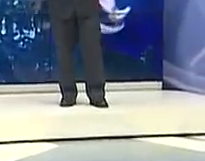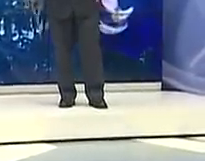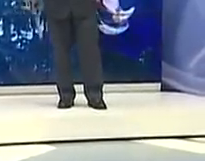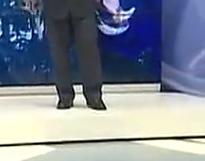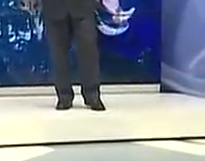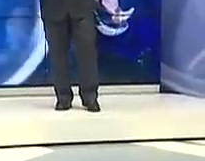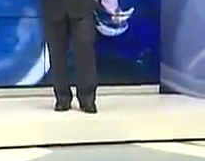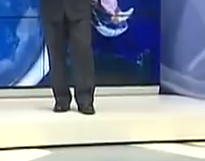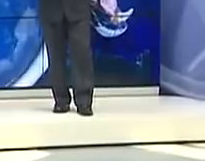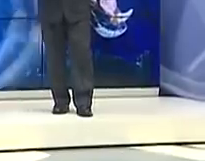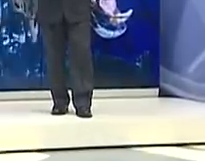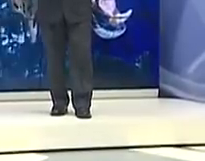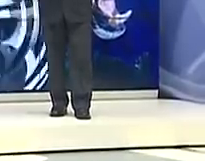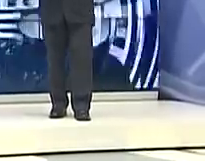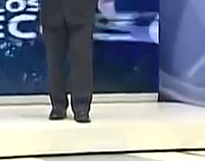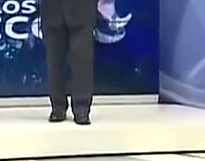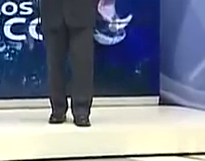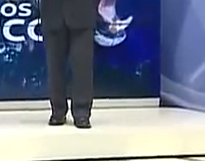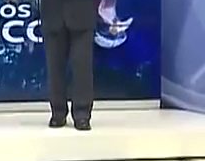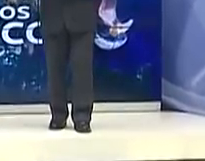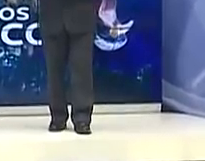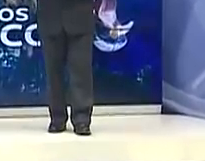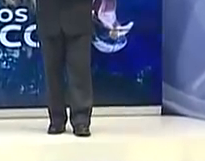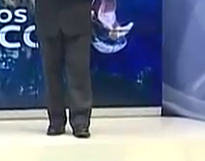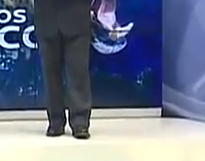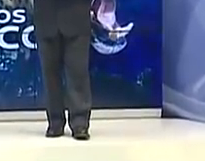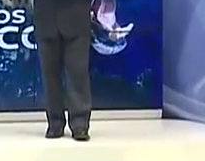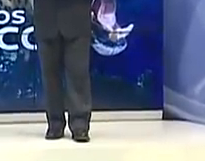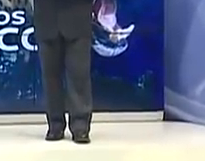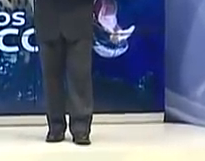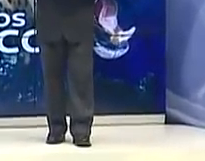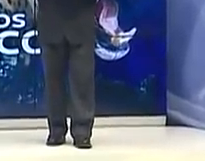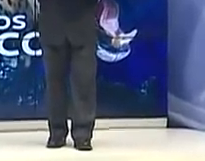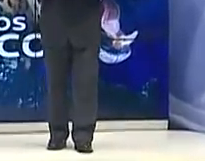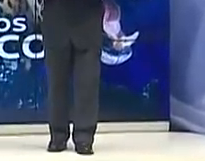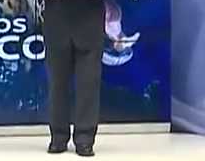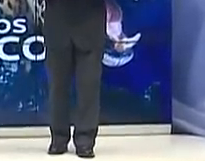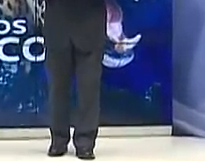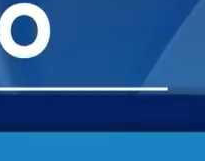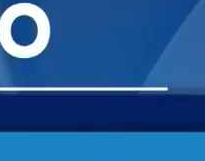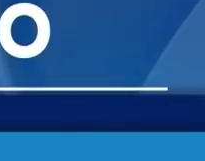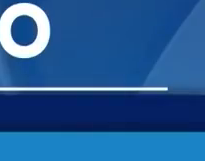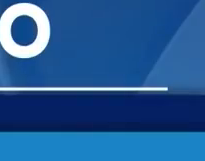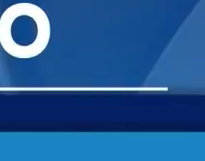este fin de semana que está también cargado de información hoy, segundo domingo de Adviento. Empezamos.